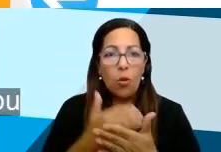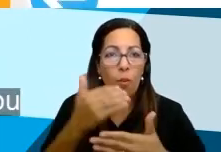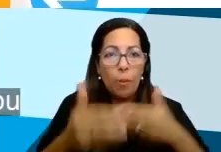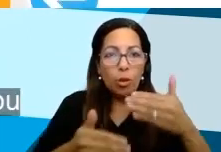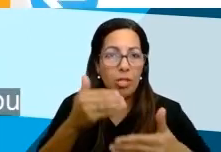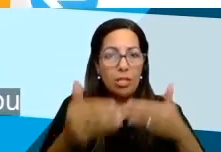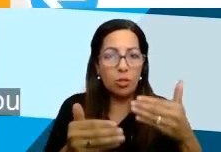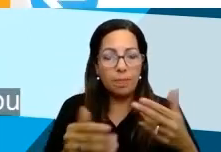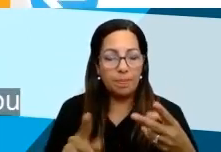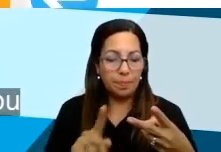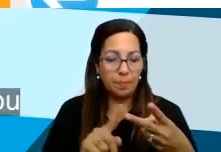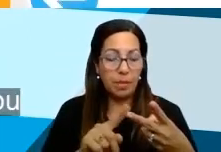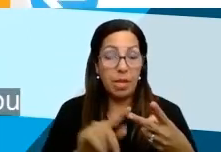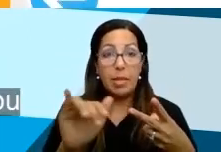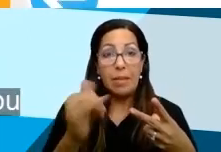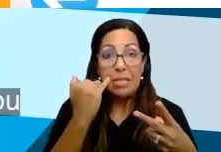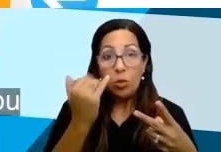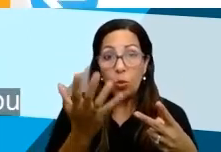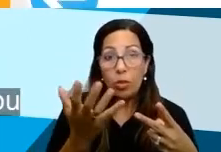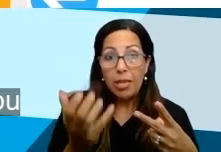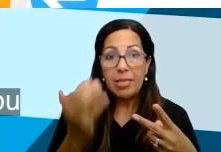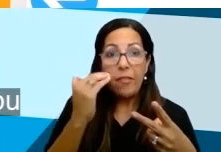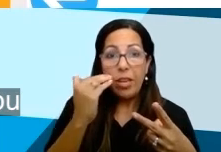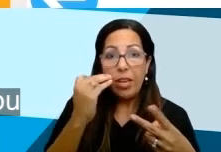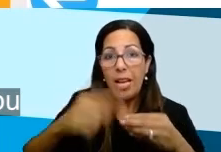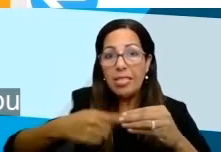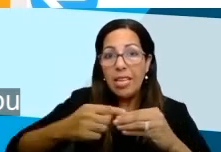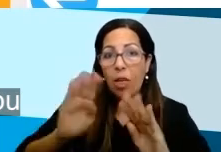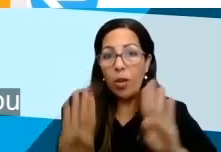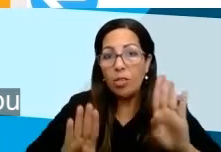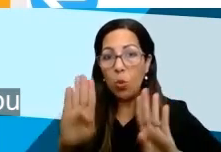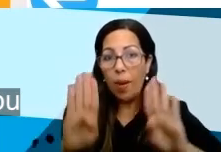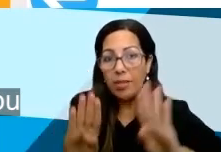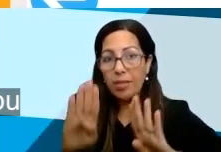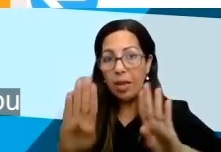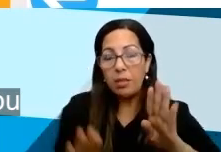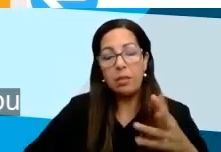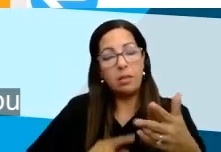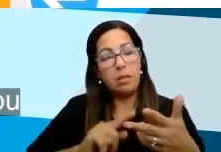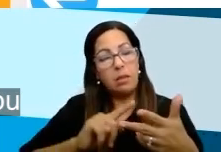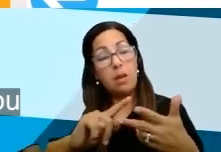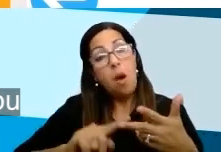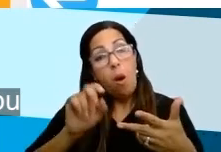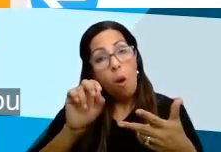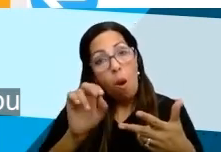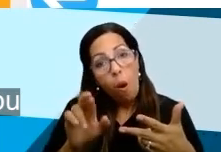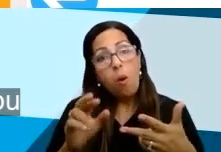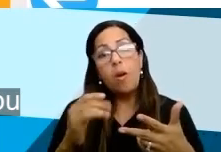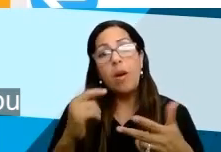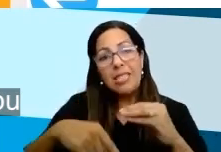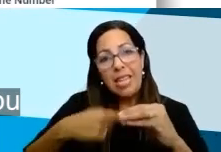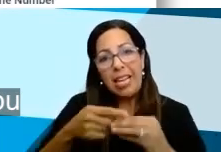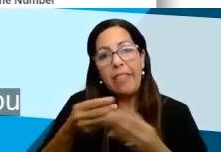para obtener información sobre las subastas o para obtener información sobre las compras.